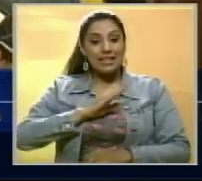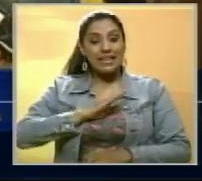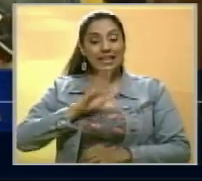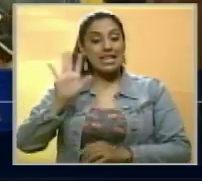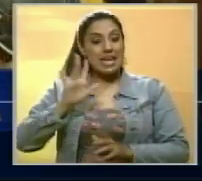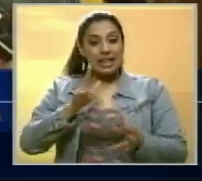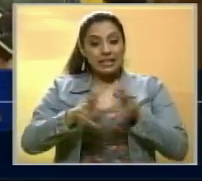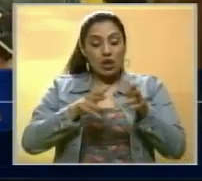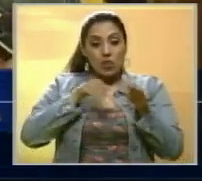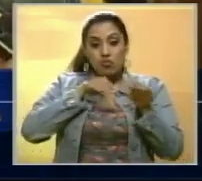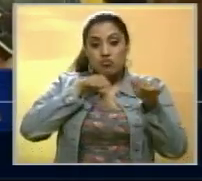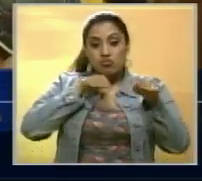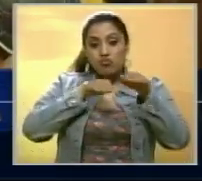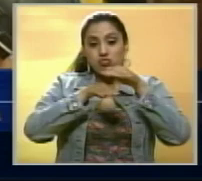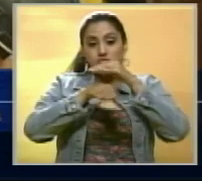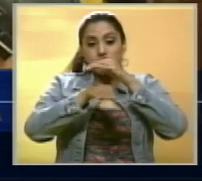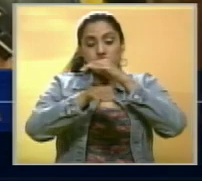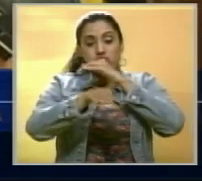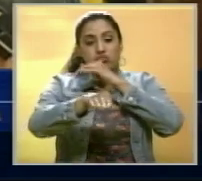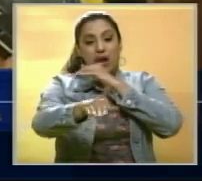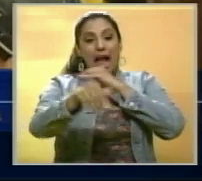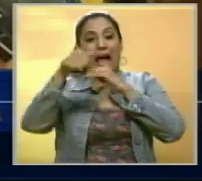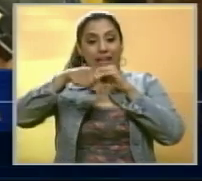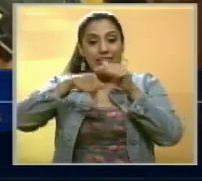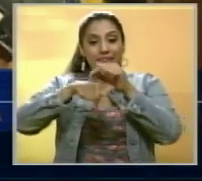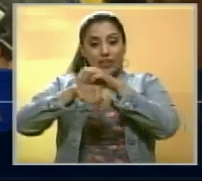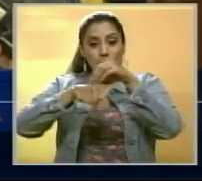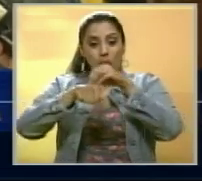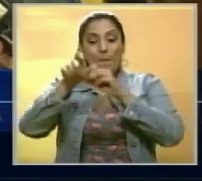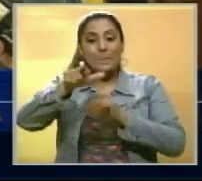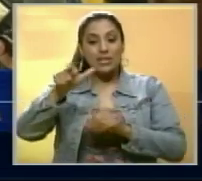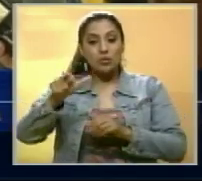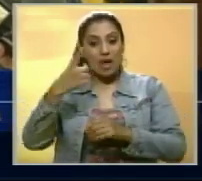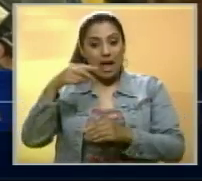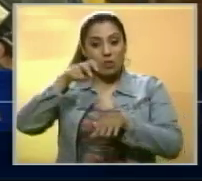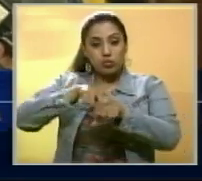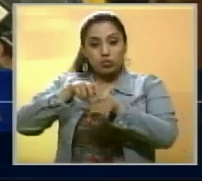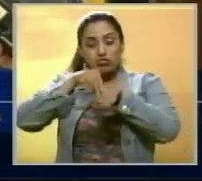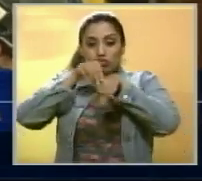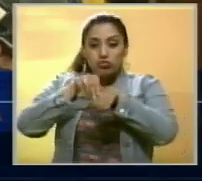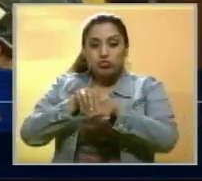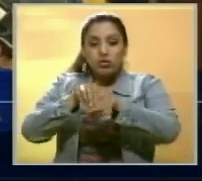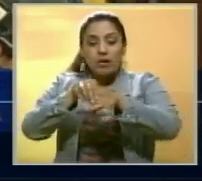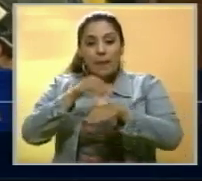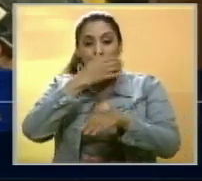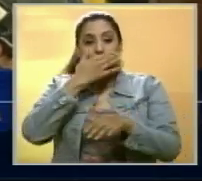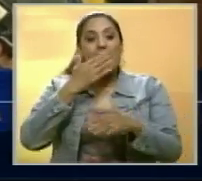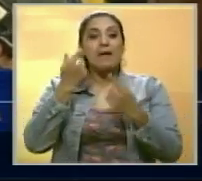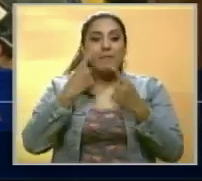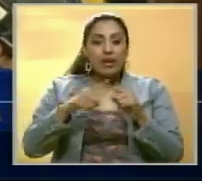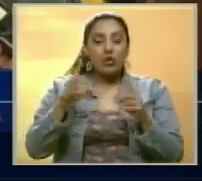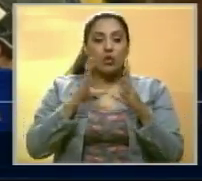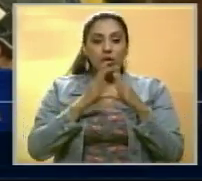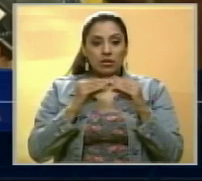trenes que cruzaron la montaña con gente adentro. Pero todo eso se tiene